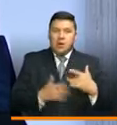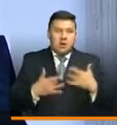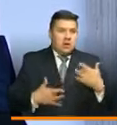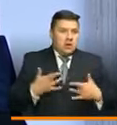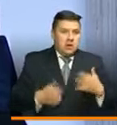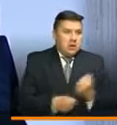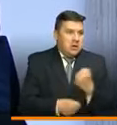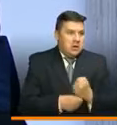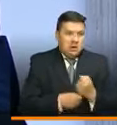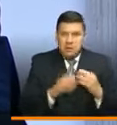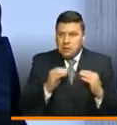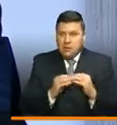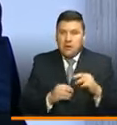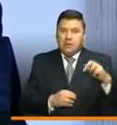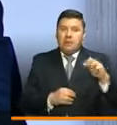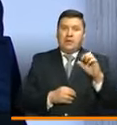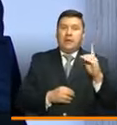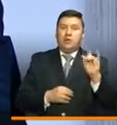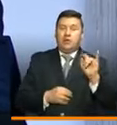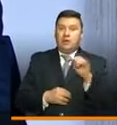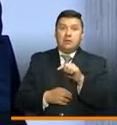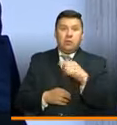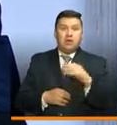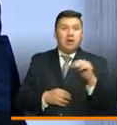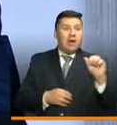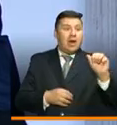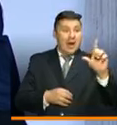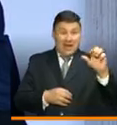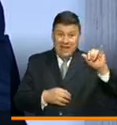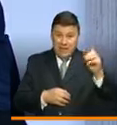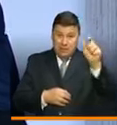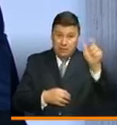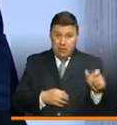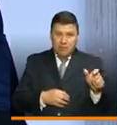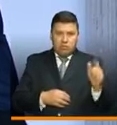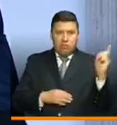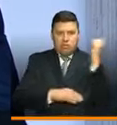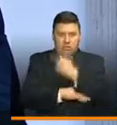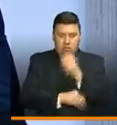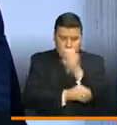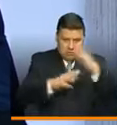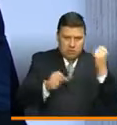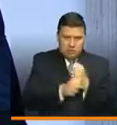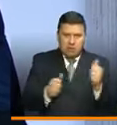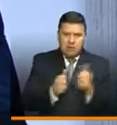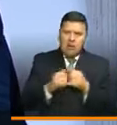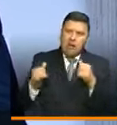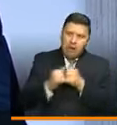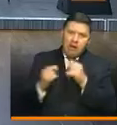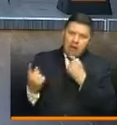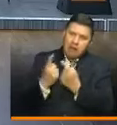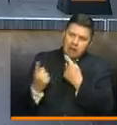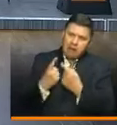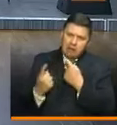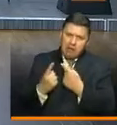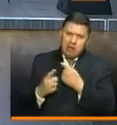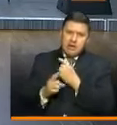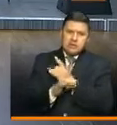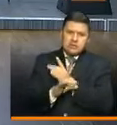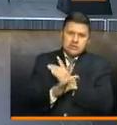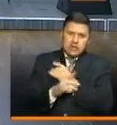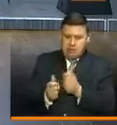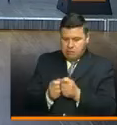con el cual el PNUD, tanto Alejandro Pacheco, que ha estado de día y de noche, porque nos hemos cruzado mail, chats a todas